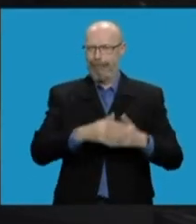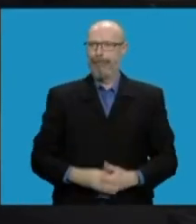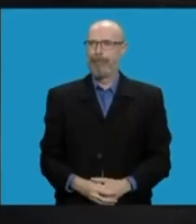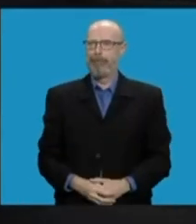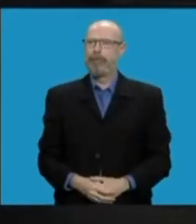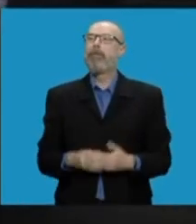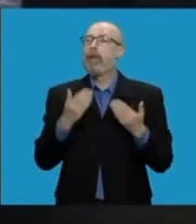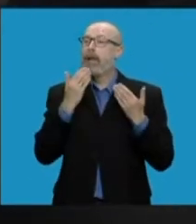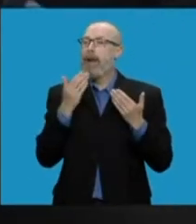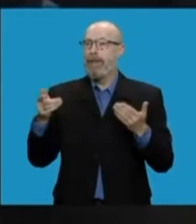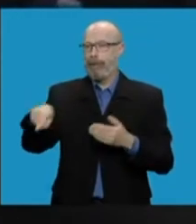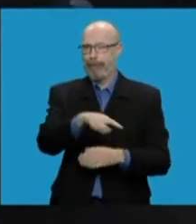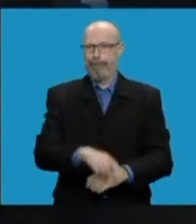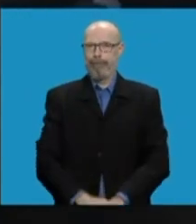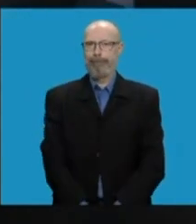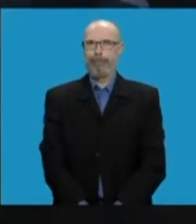Muchas gracias.